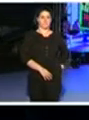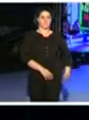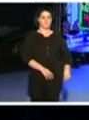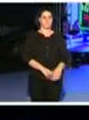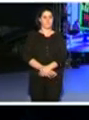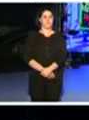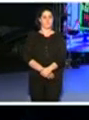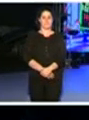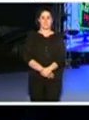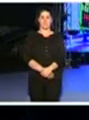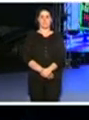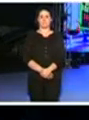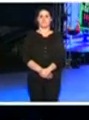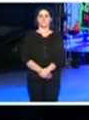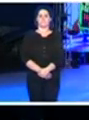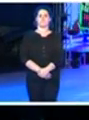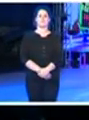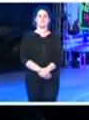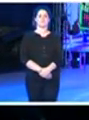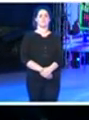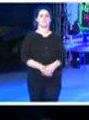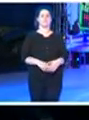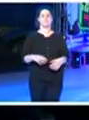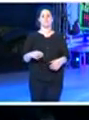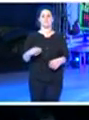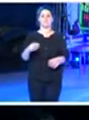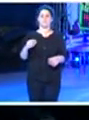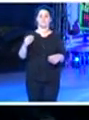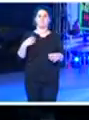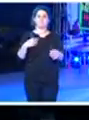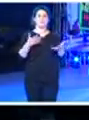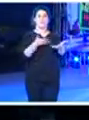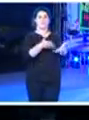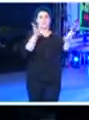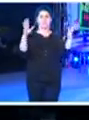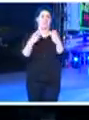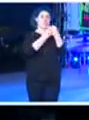43. No hace falta que yo se los indique porque ya lo hemos hecho.